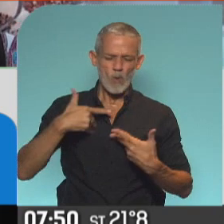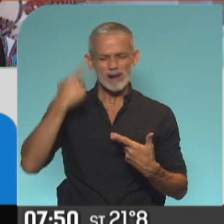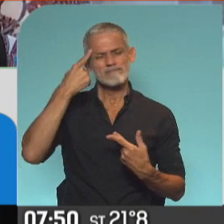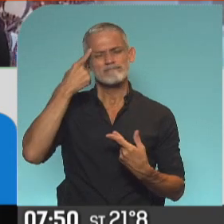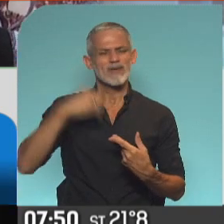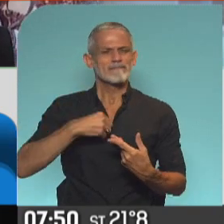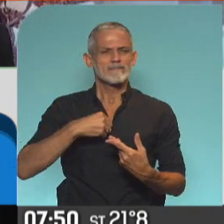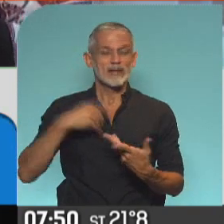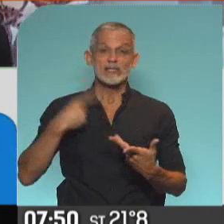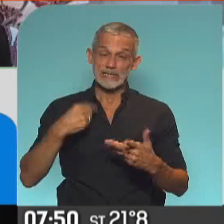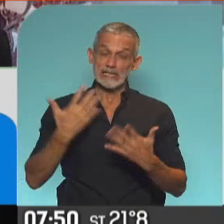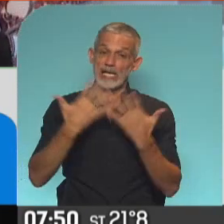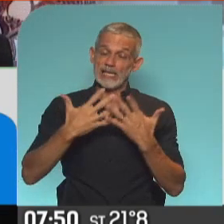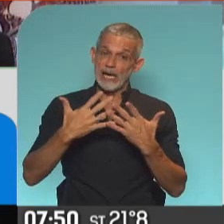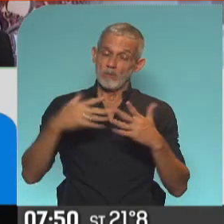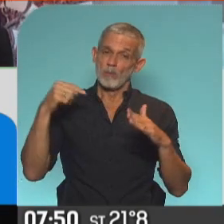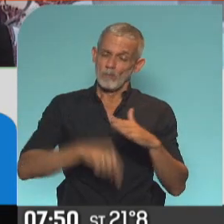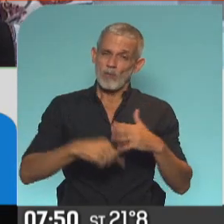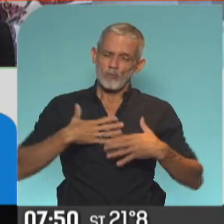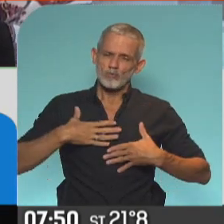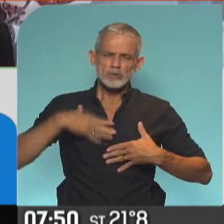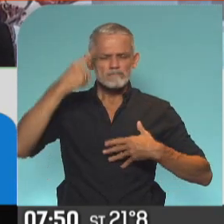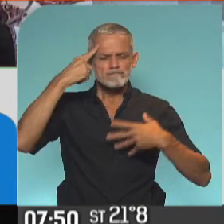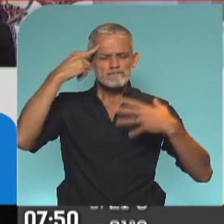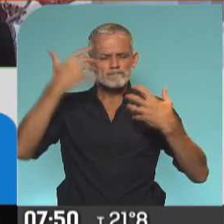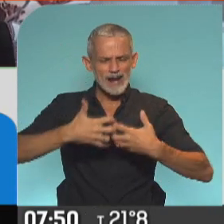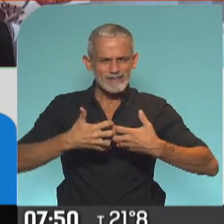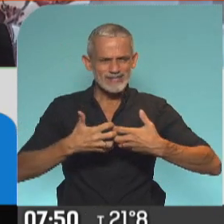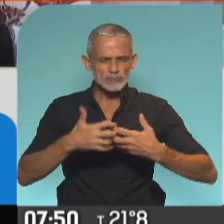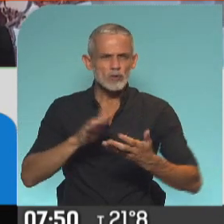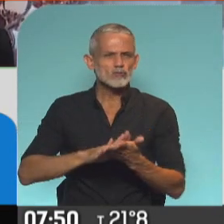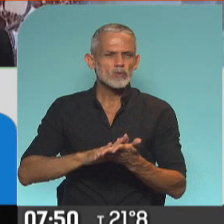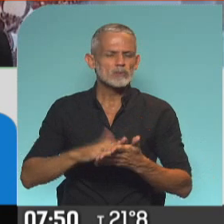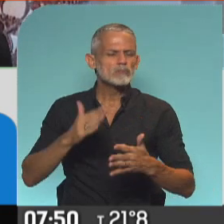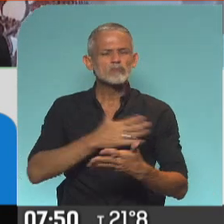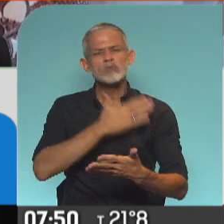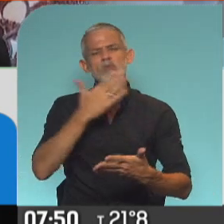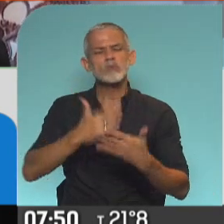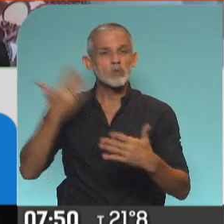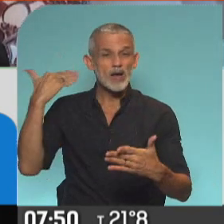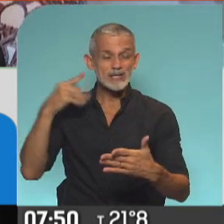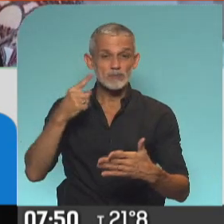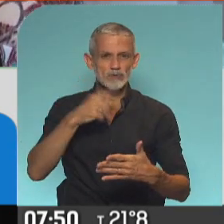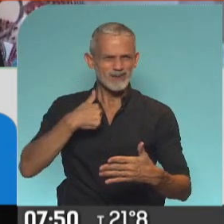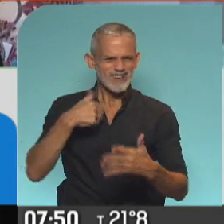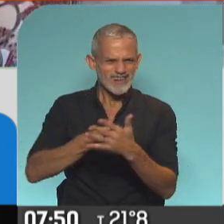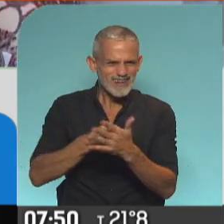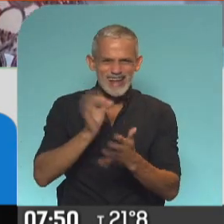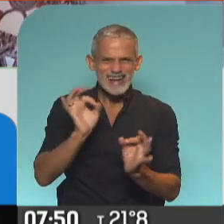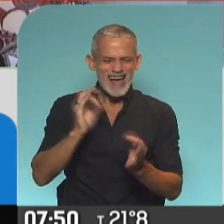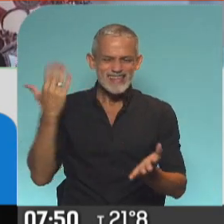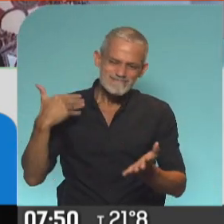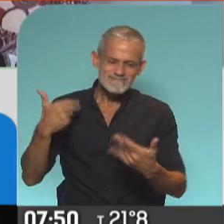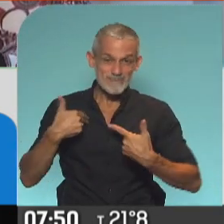Este día es muy hondo. Primero porque me permite reflexionar acerca del tanto tiempo que yo no era feminista y de